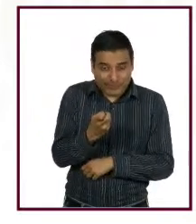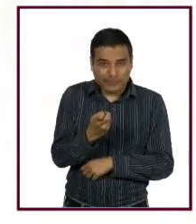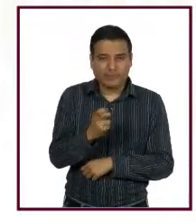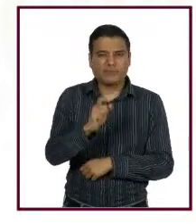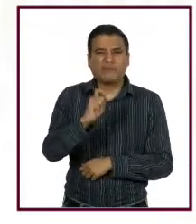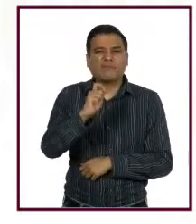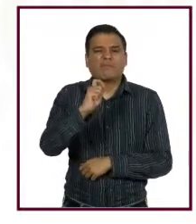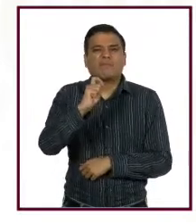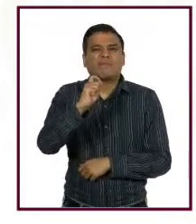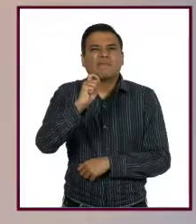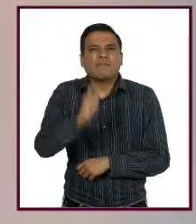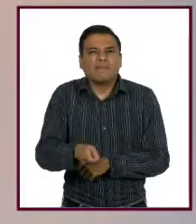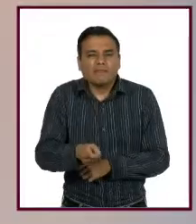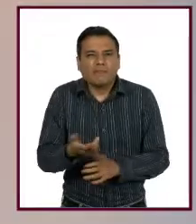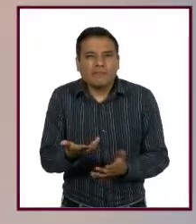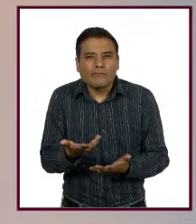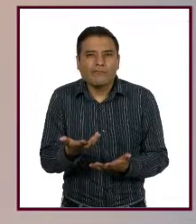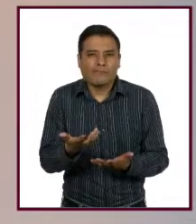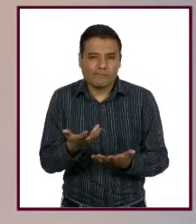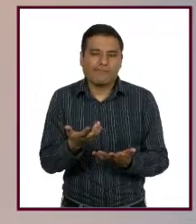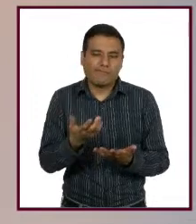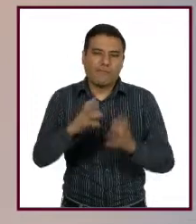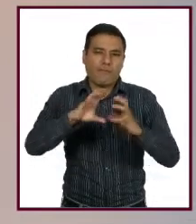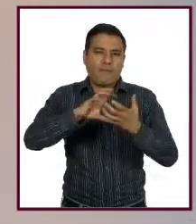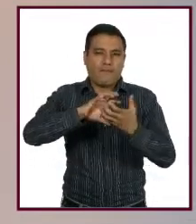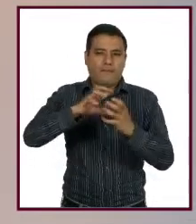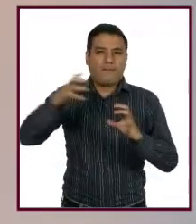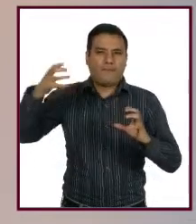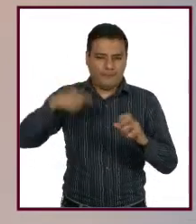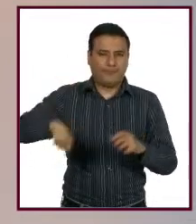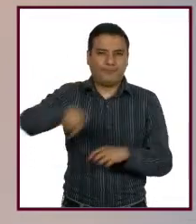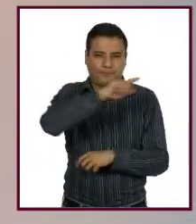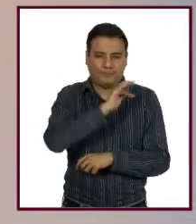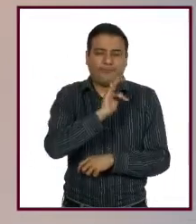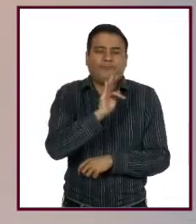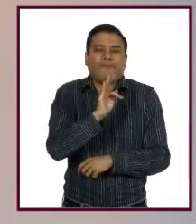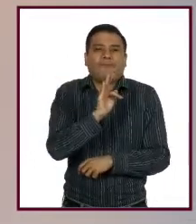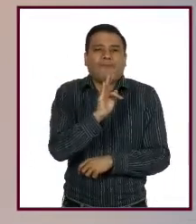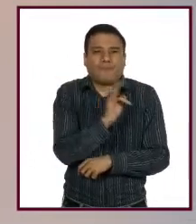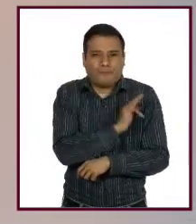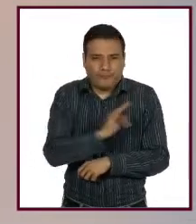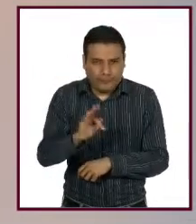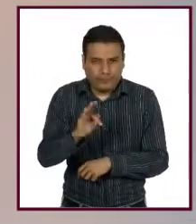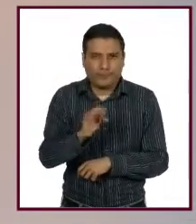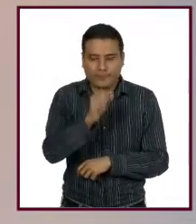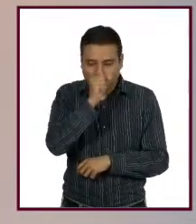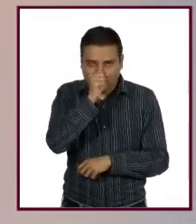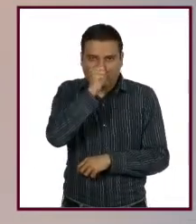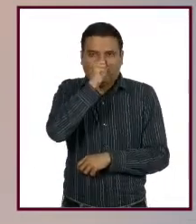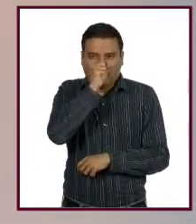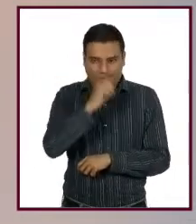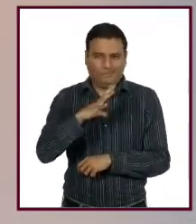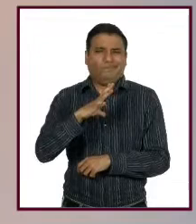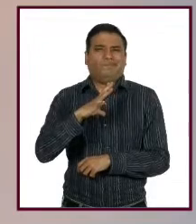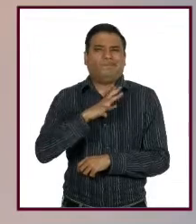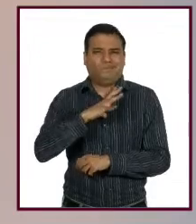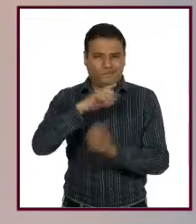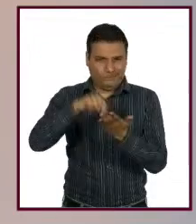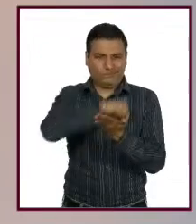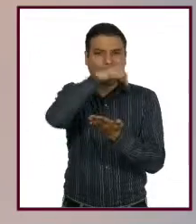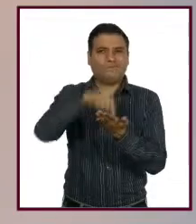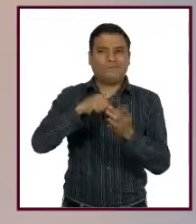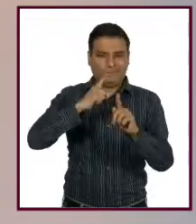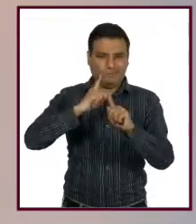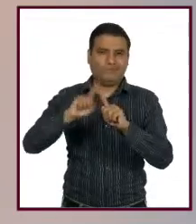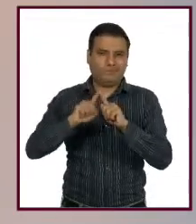moléculas, son elementos que podemos llegar a usar o que podemos encontrar en cualquier lugar, desde la